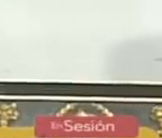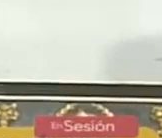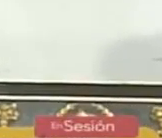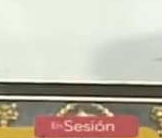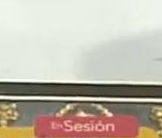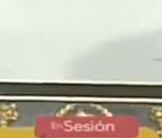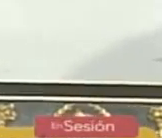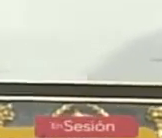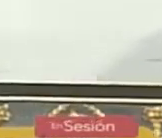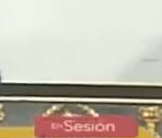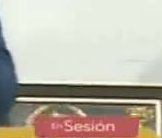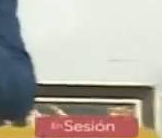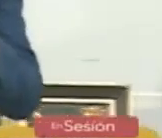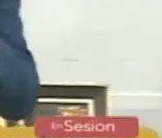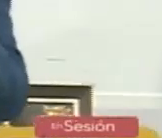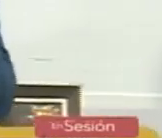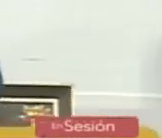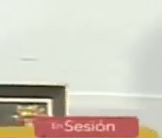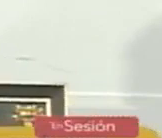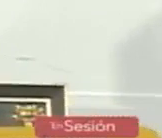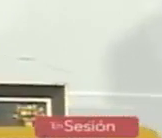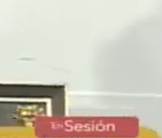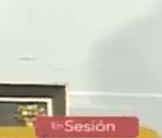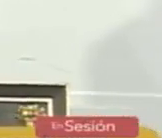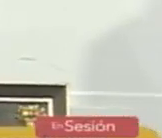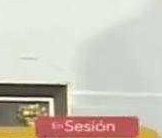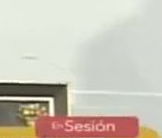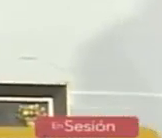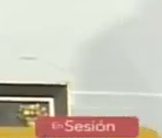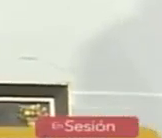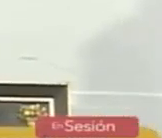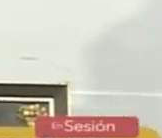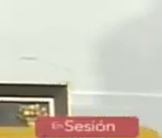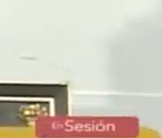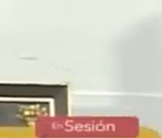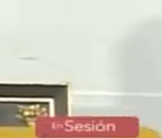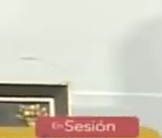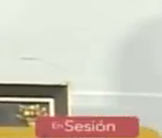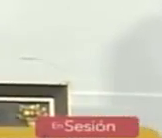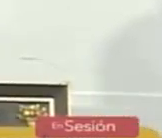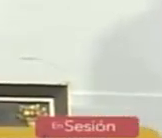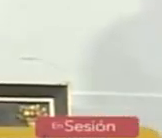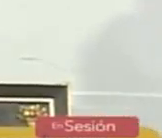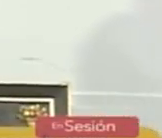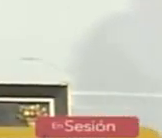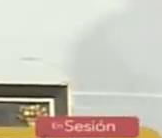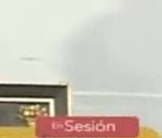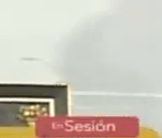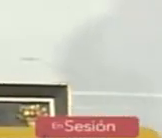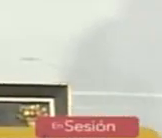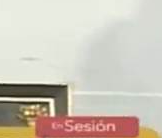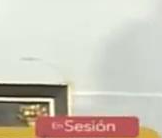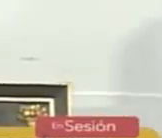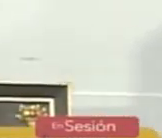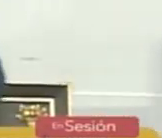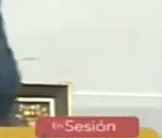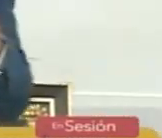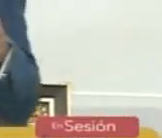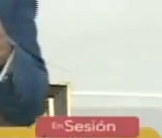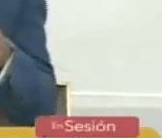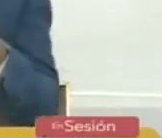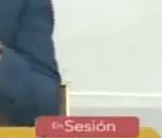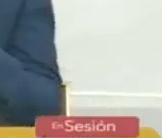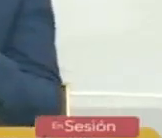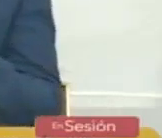qué? Para que el avión despegara, se dirigiera a Uruguay, y cuando estaba llegando a espacio